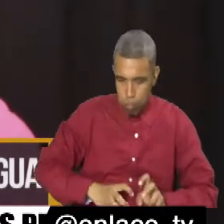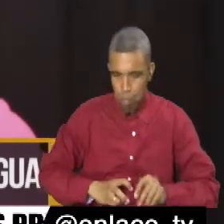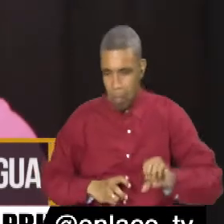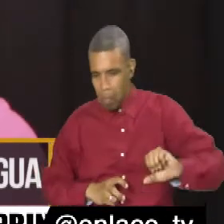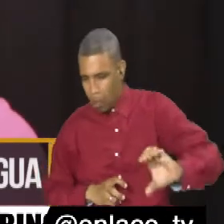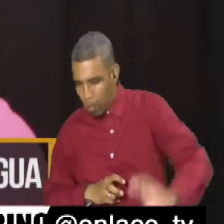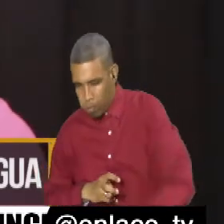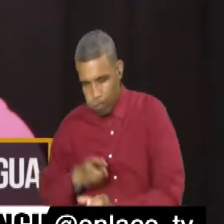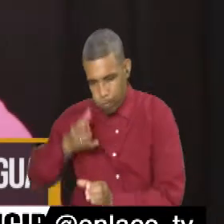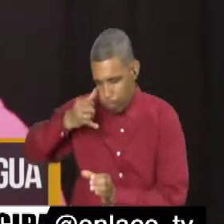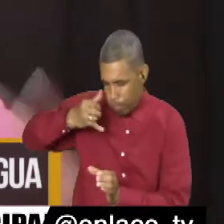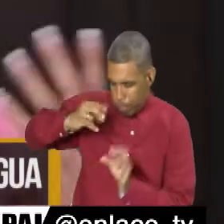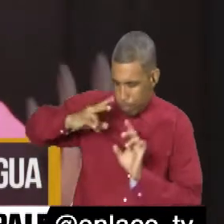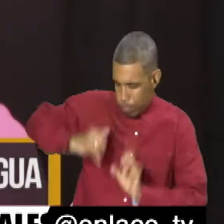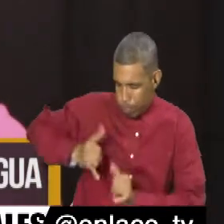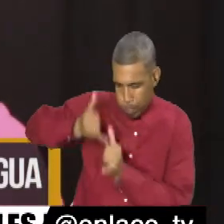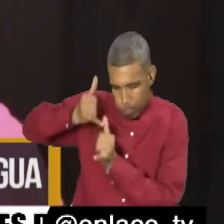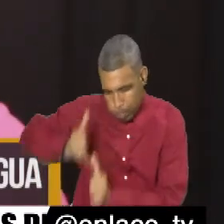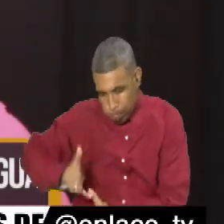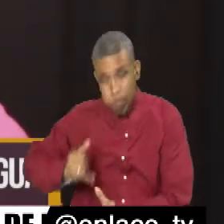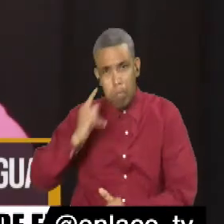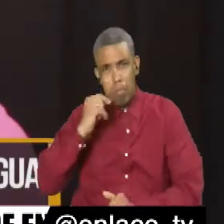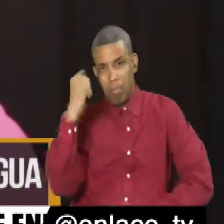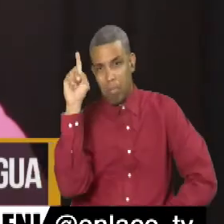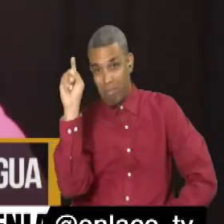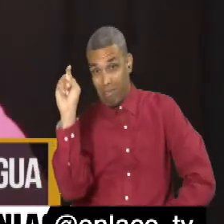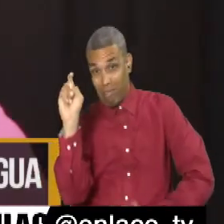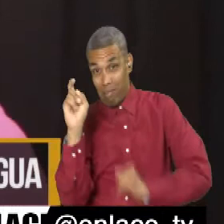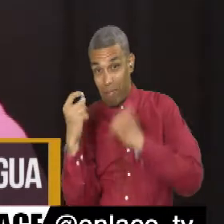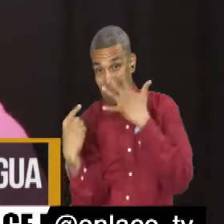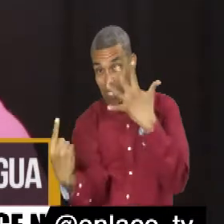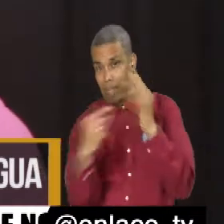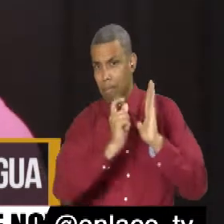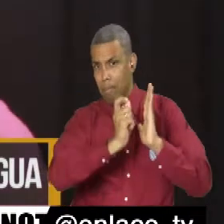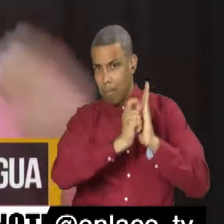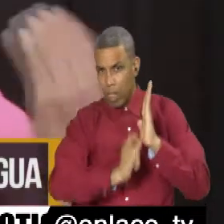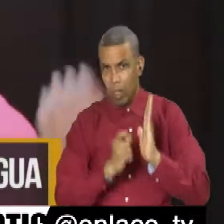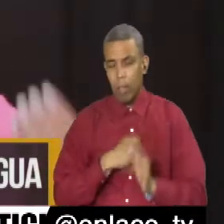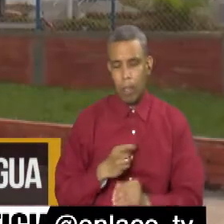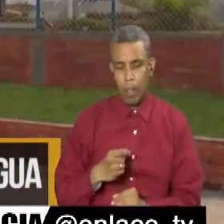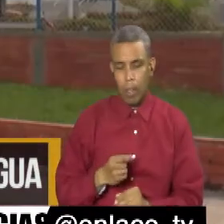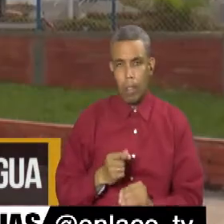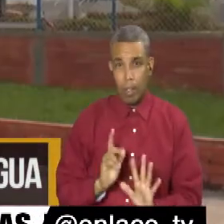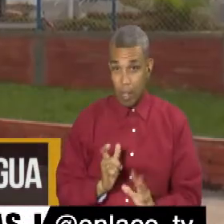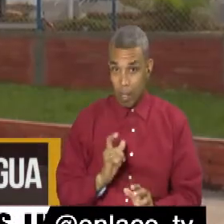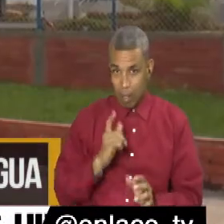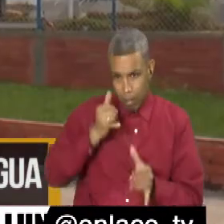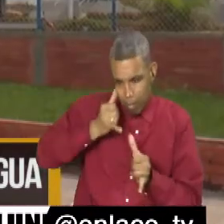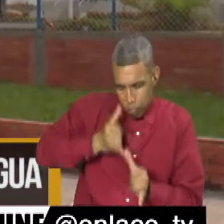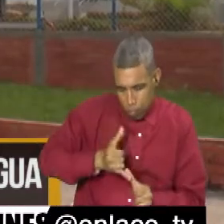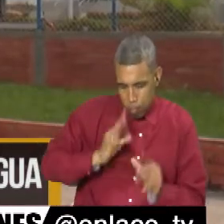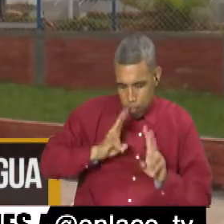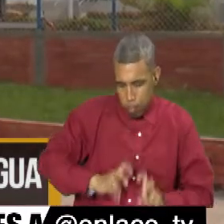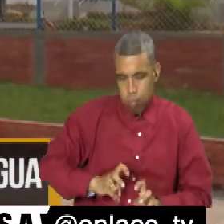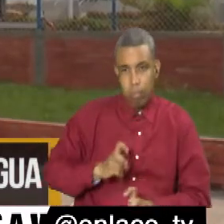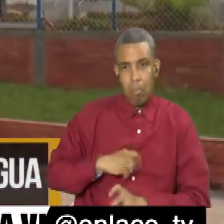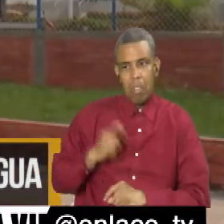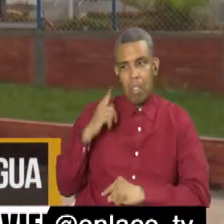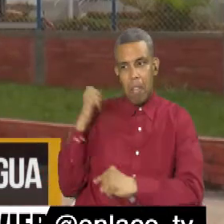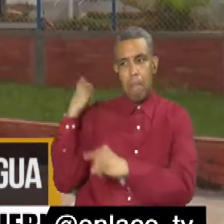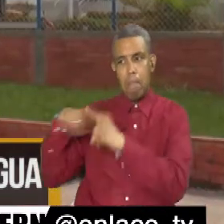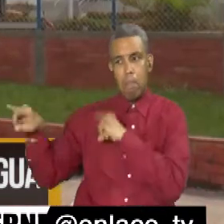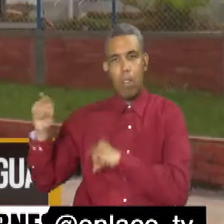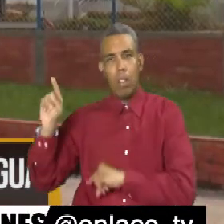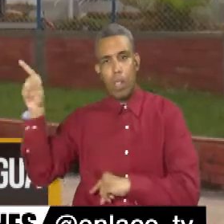Con el fin de que esas muestras sean llevadas al Laboratorio Departamental de Salud Pública y ellos sean los garantes de entregarnos un resultado, porque